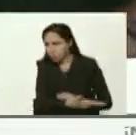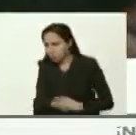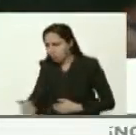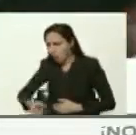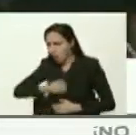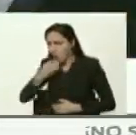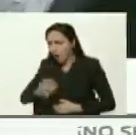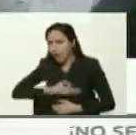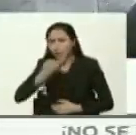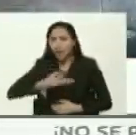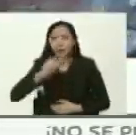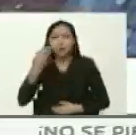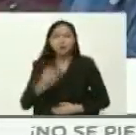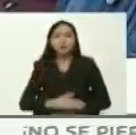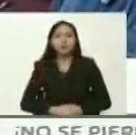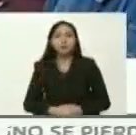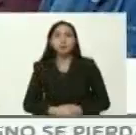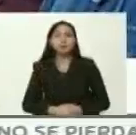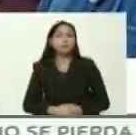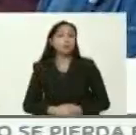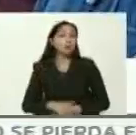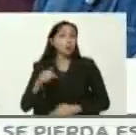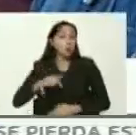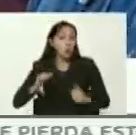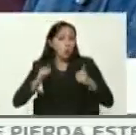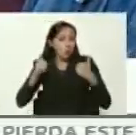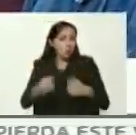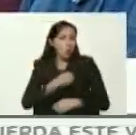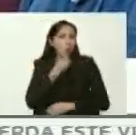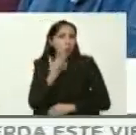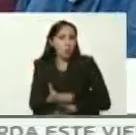compatriotas. Bueno, empezamos muy bien, ¿vale?